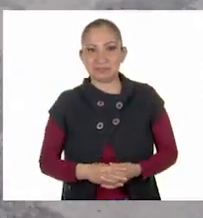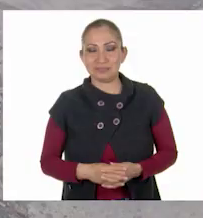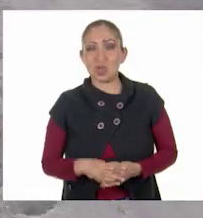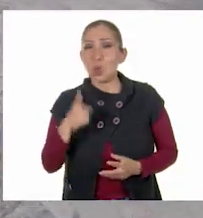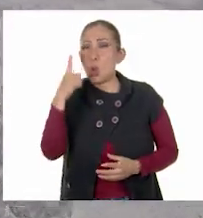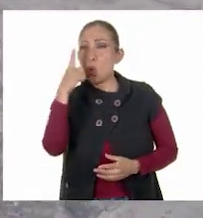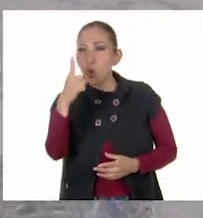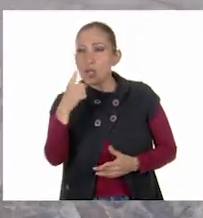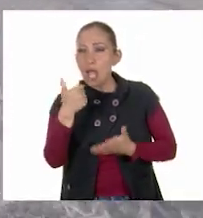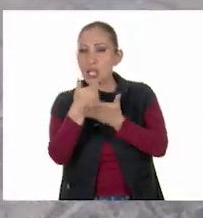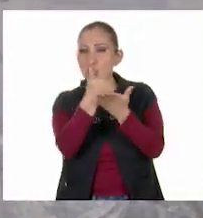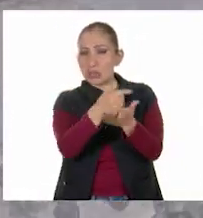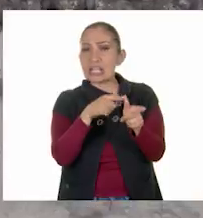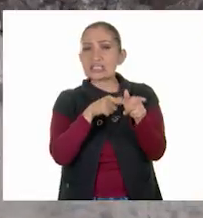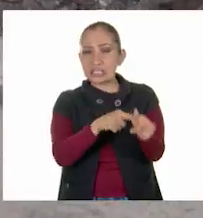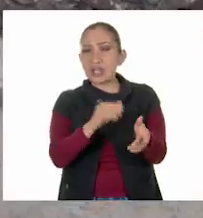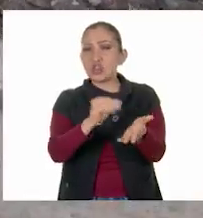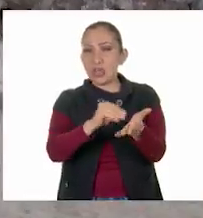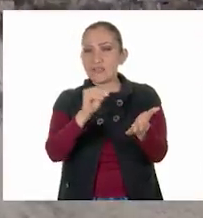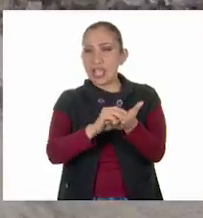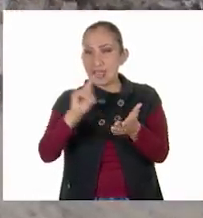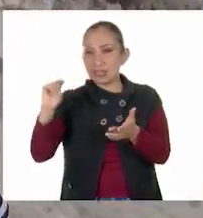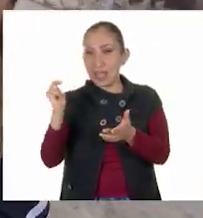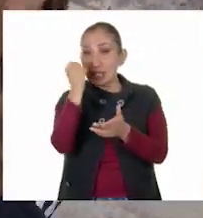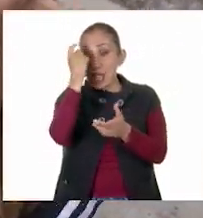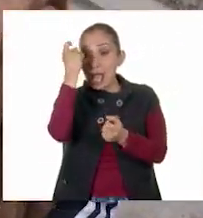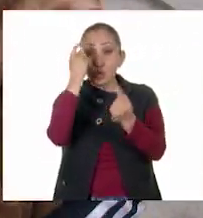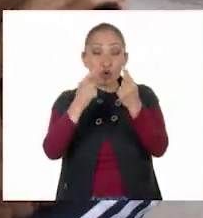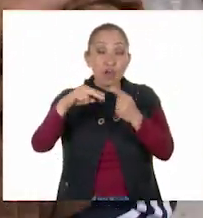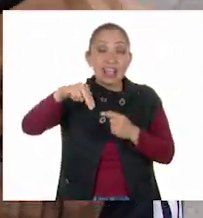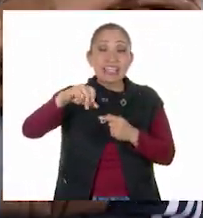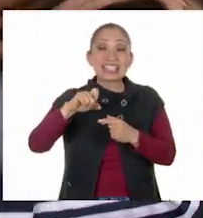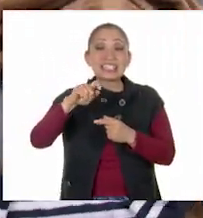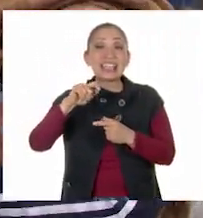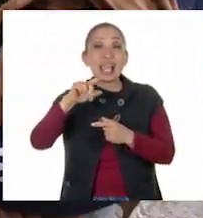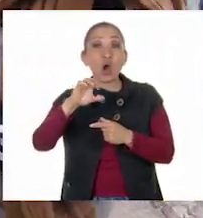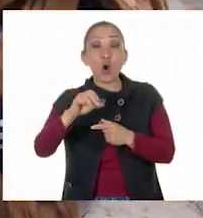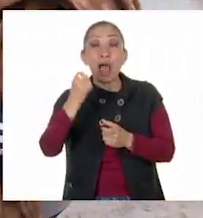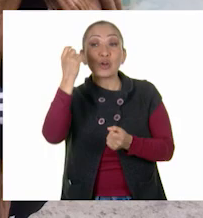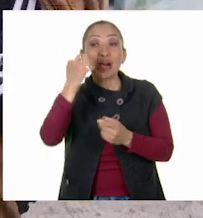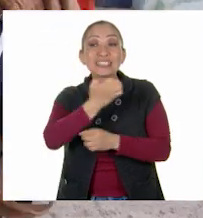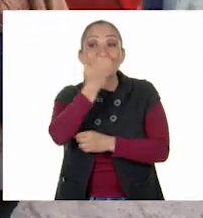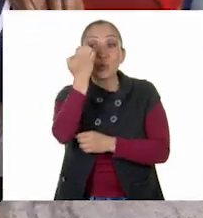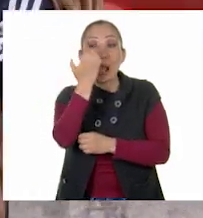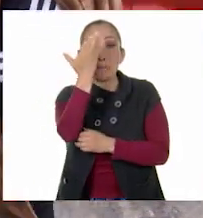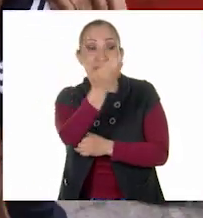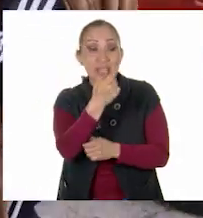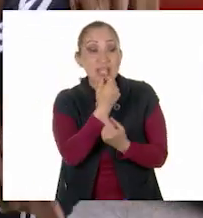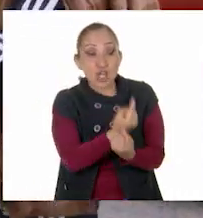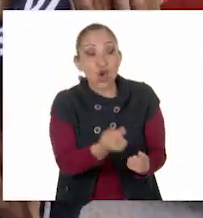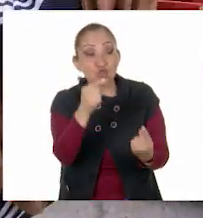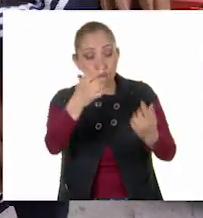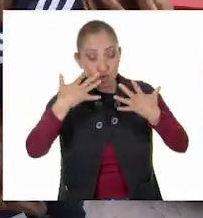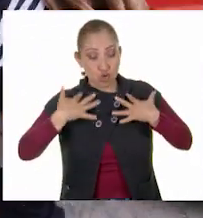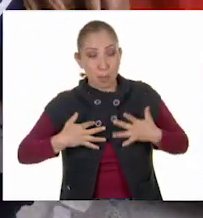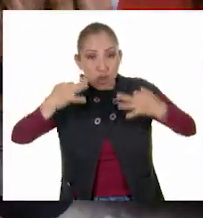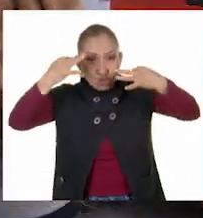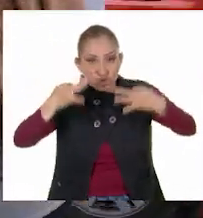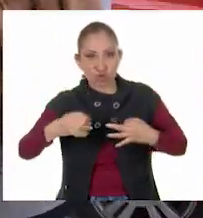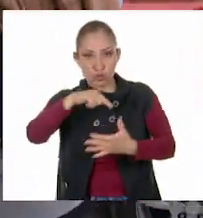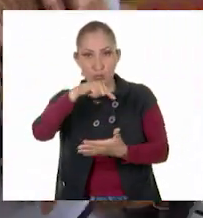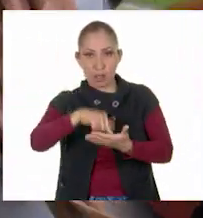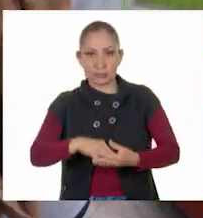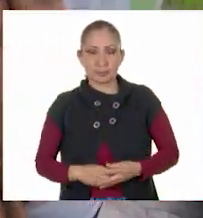Algo que contribuye a mantener vigente esta técnica, al menos en Ixtenco, es que algunas escuelas piden a los niños vestir el traje